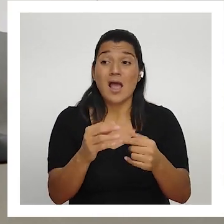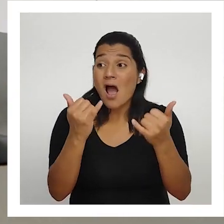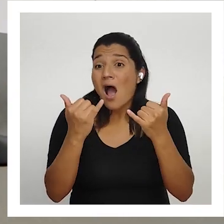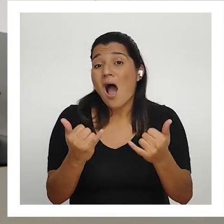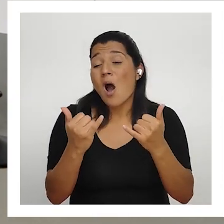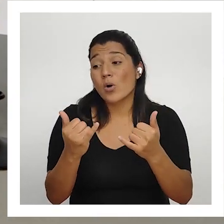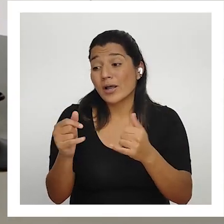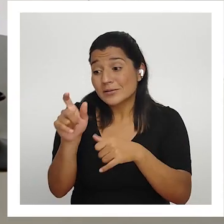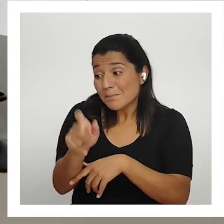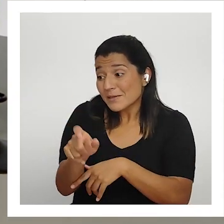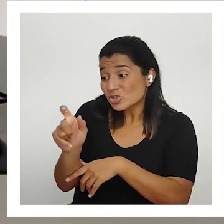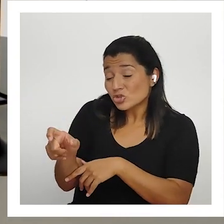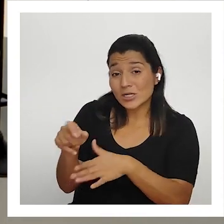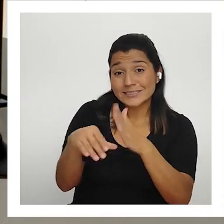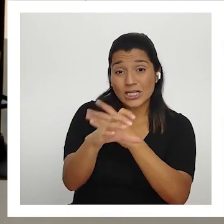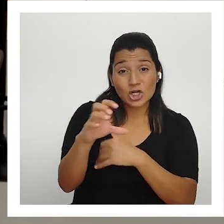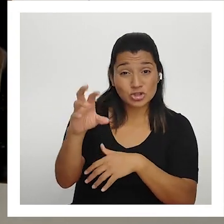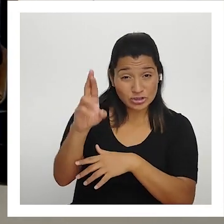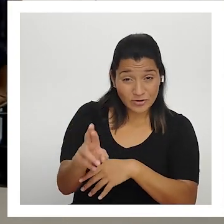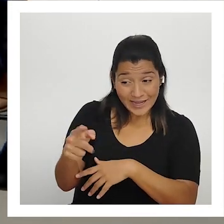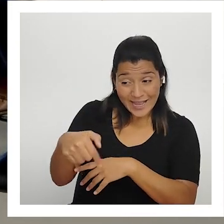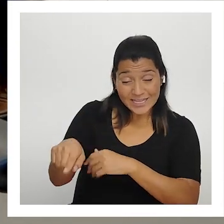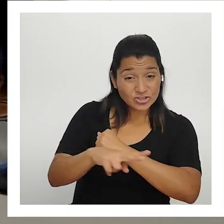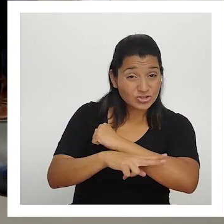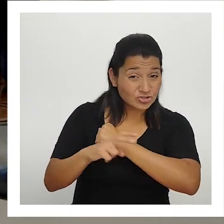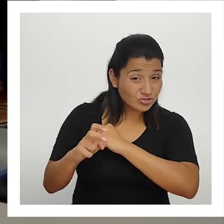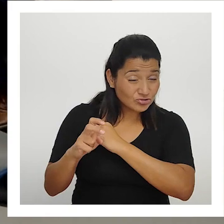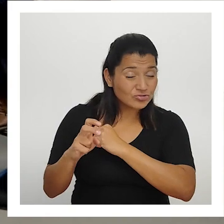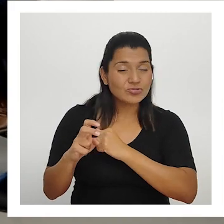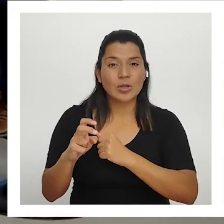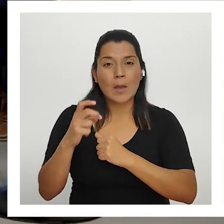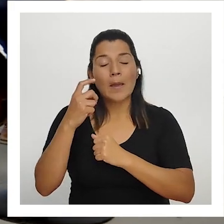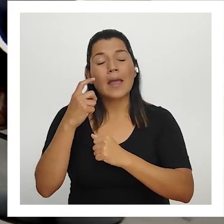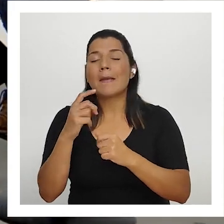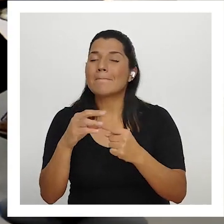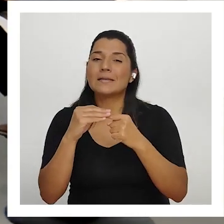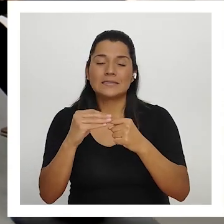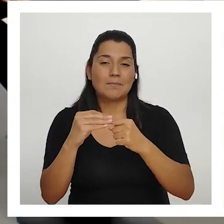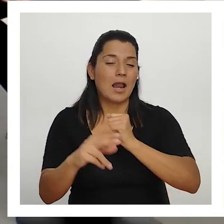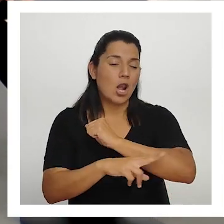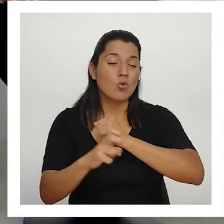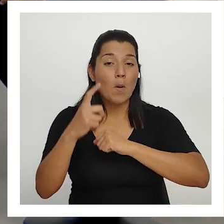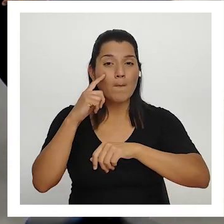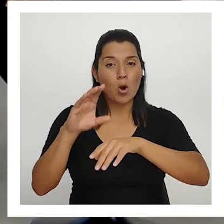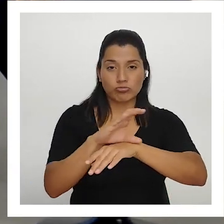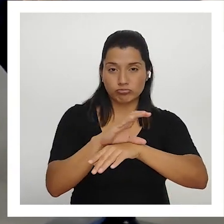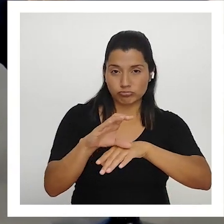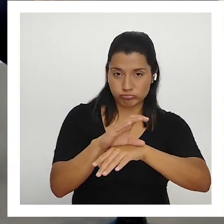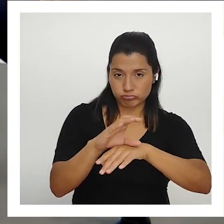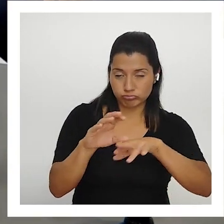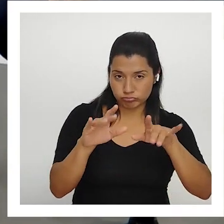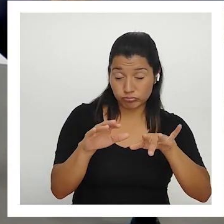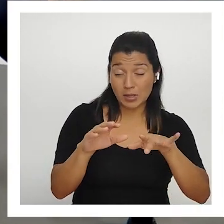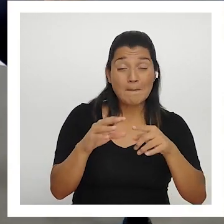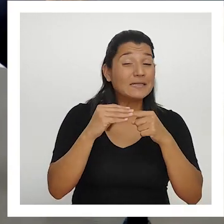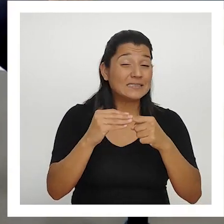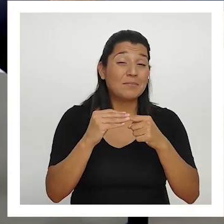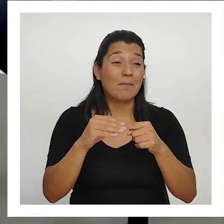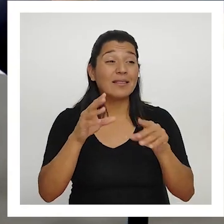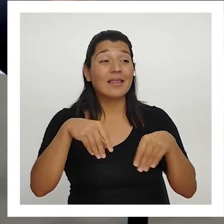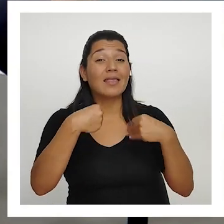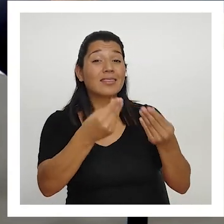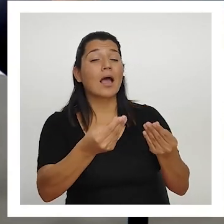Ok. Don Esteban, aprovechando su presencia, ¿qué otros timos se han identificado, ya sea como nuevos o que se están cometiendo más en el país?